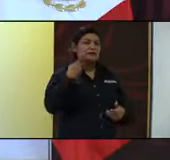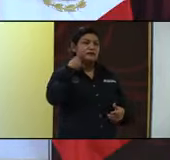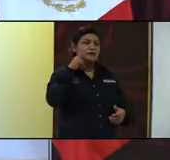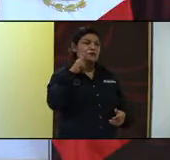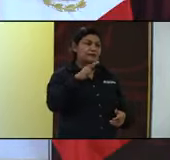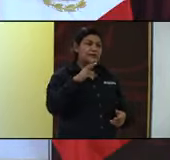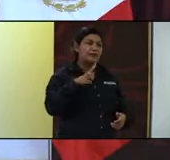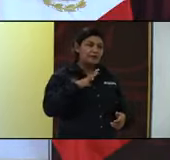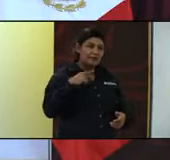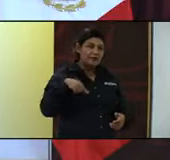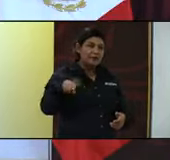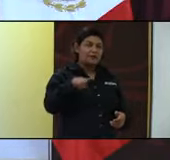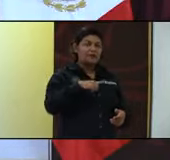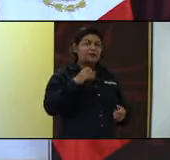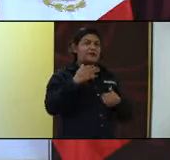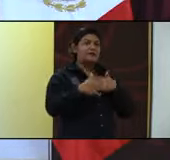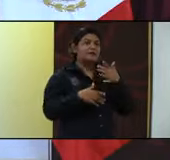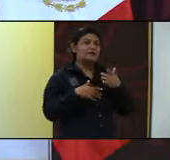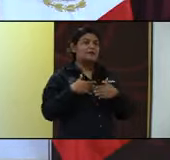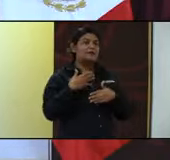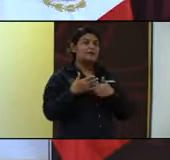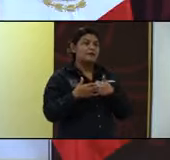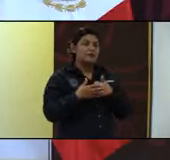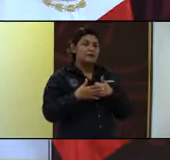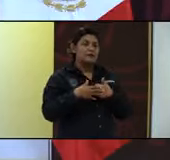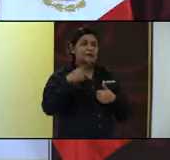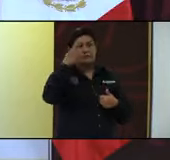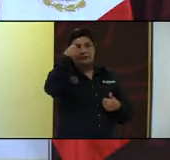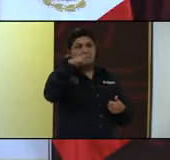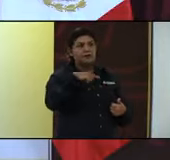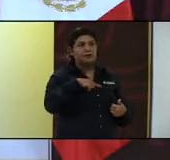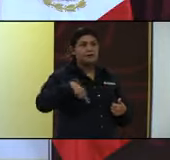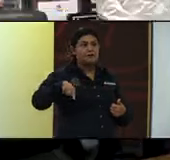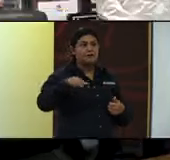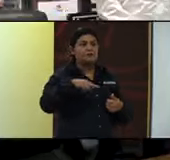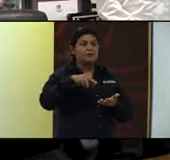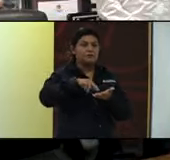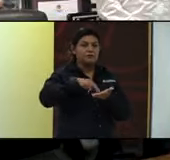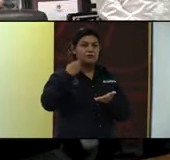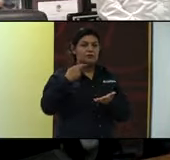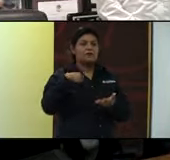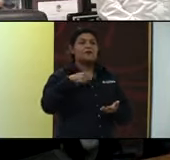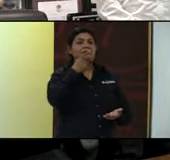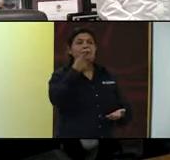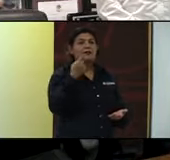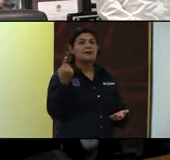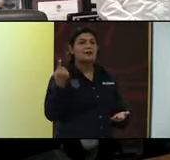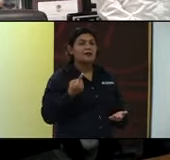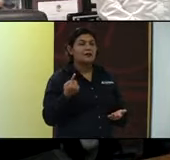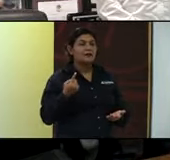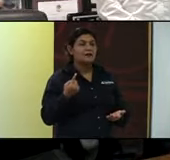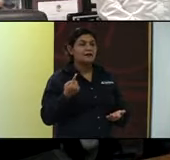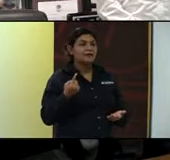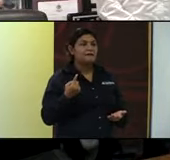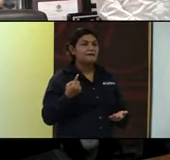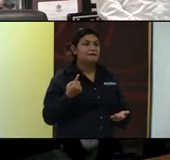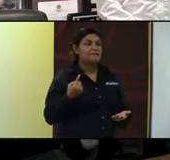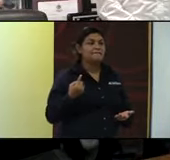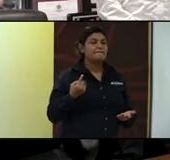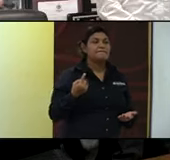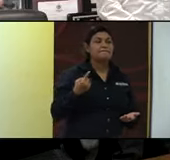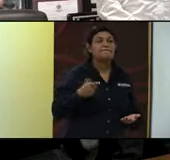que por ahí lo vamos a presentar más adelante para su autorización. También les comento que